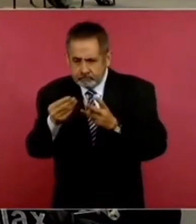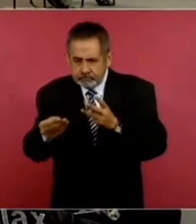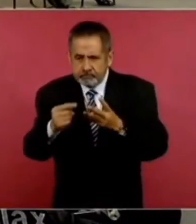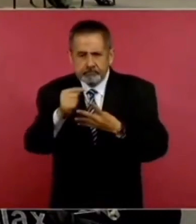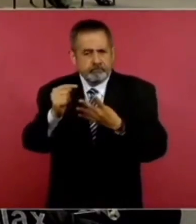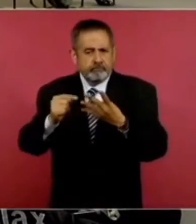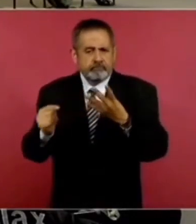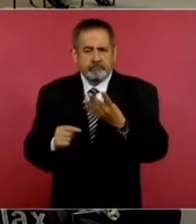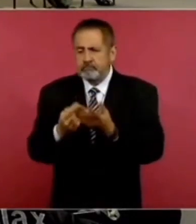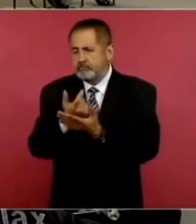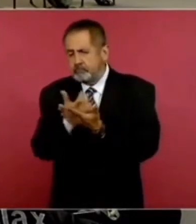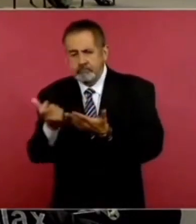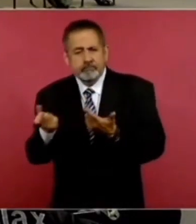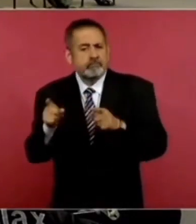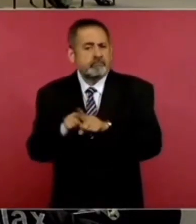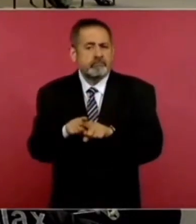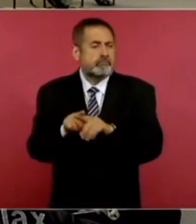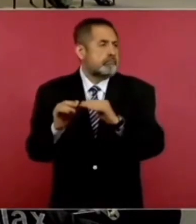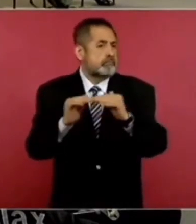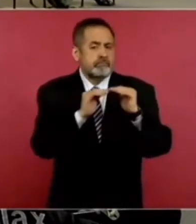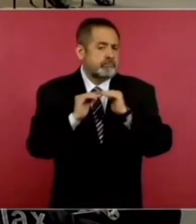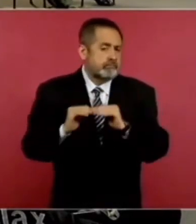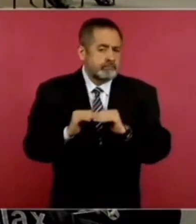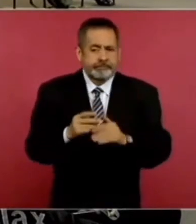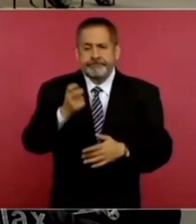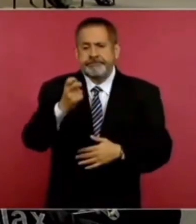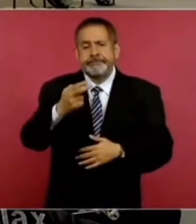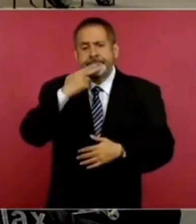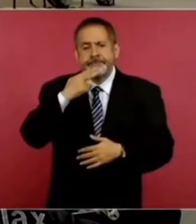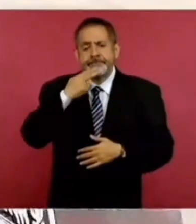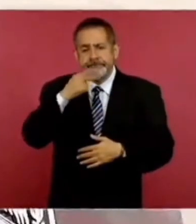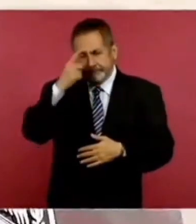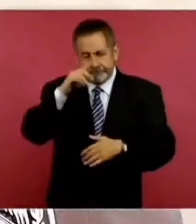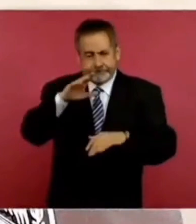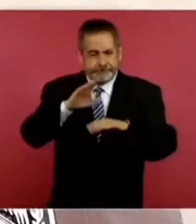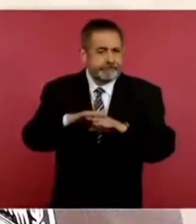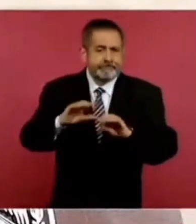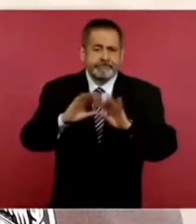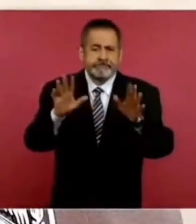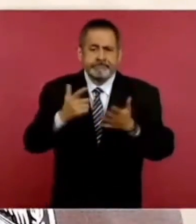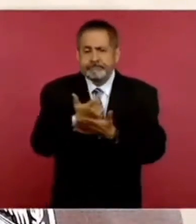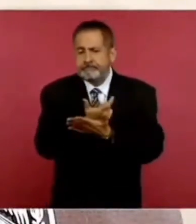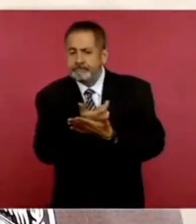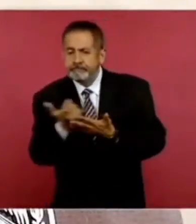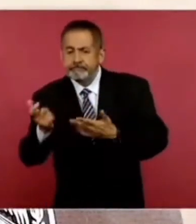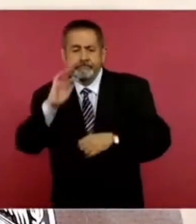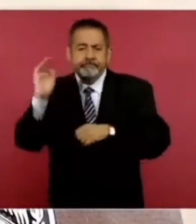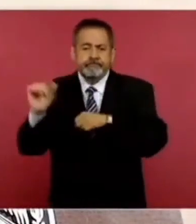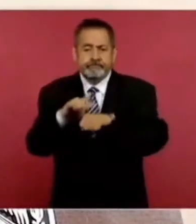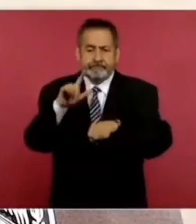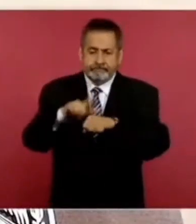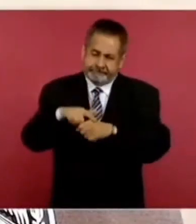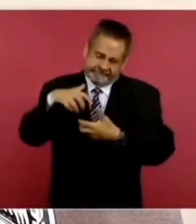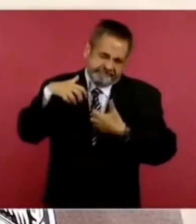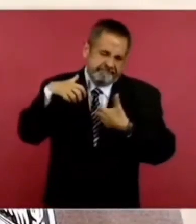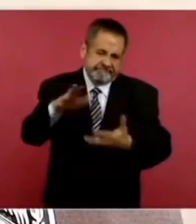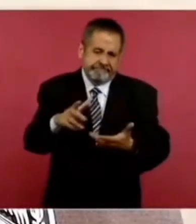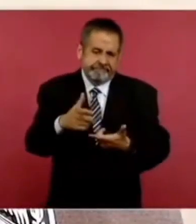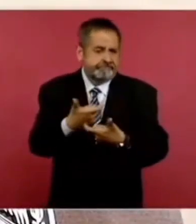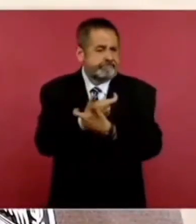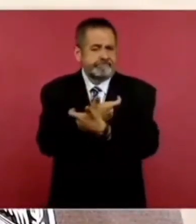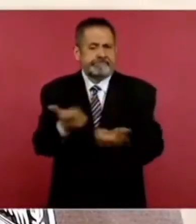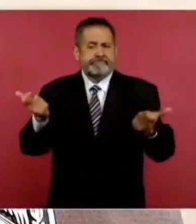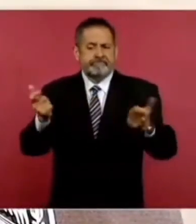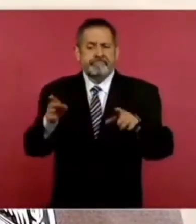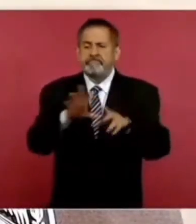es uno de los procesos más importantes porque nos va a permitir tener una sola nómina federal para todos los trabajadores de